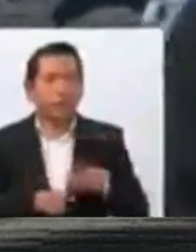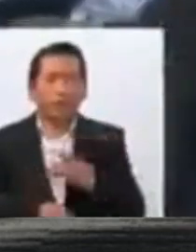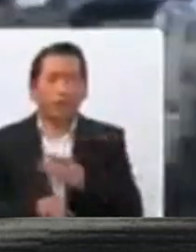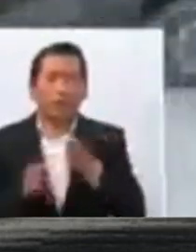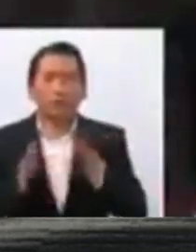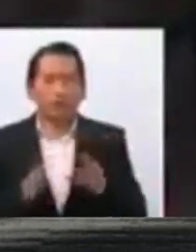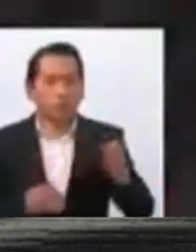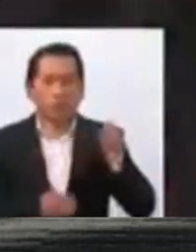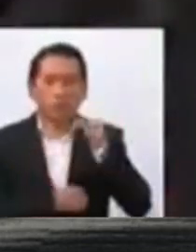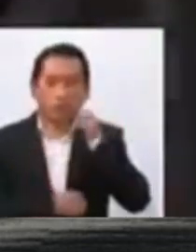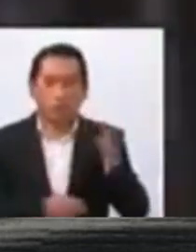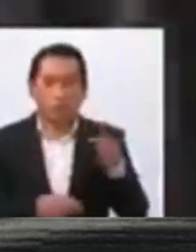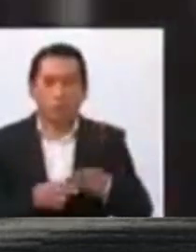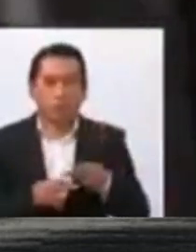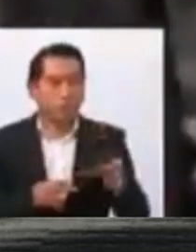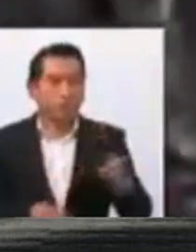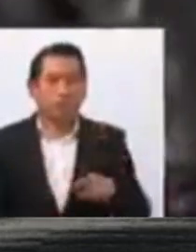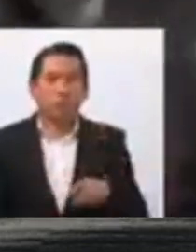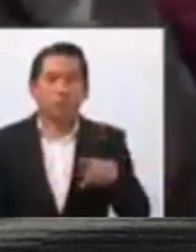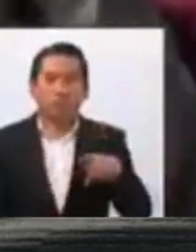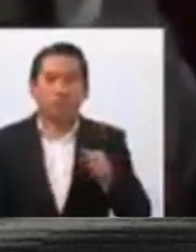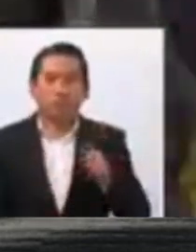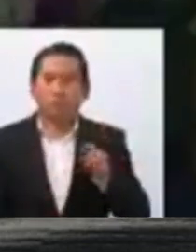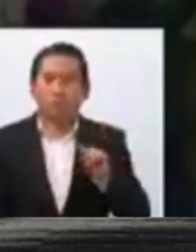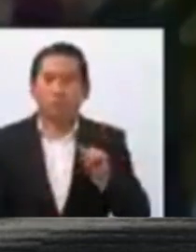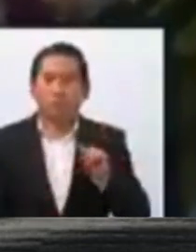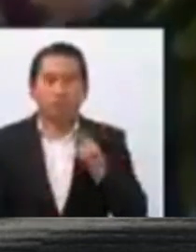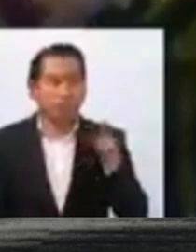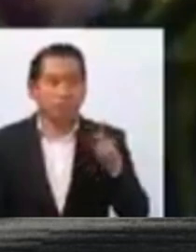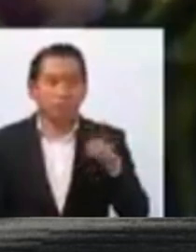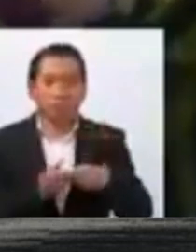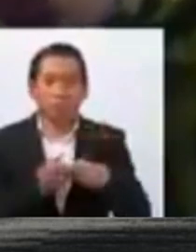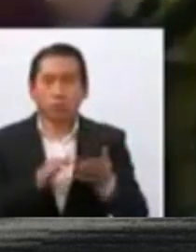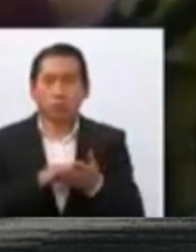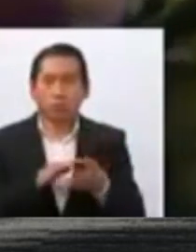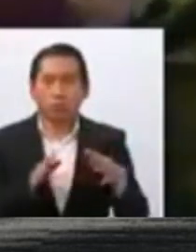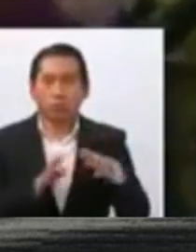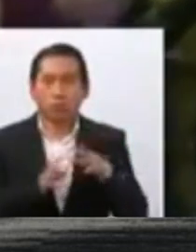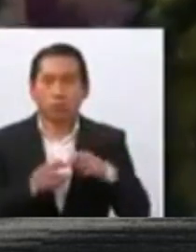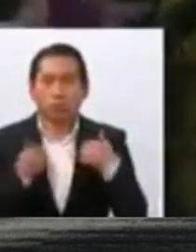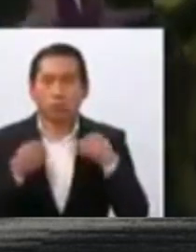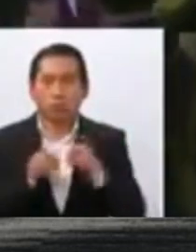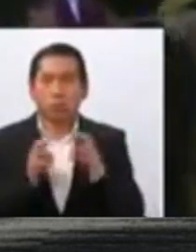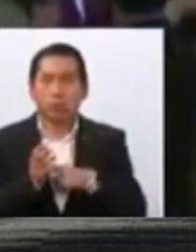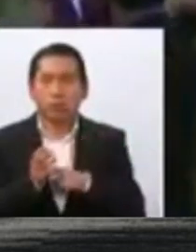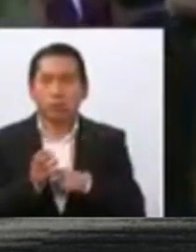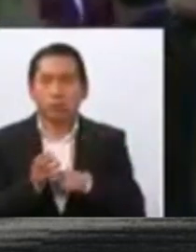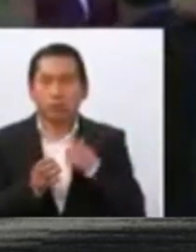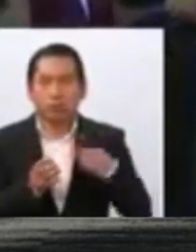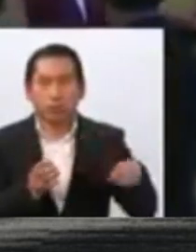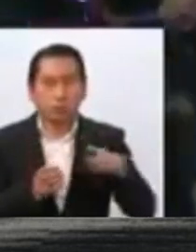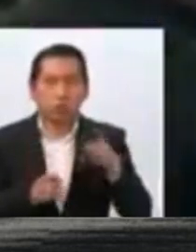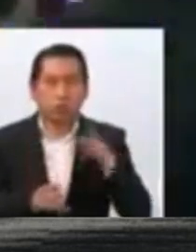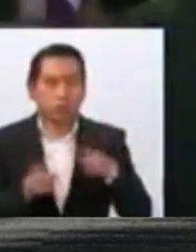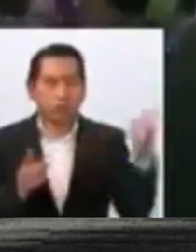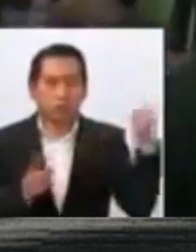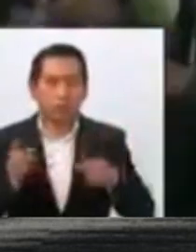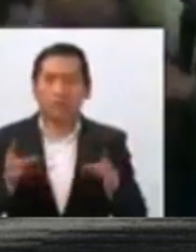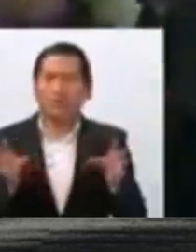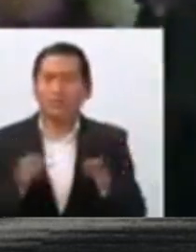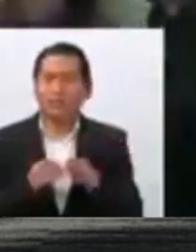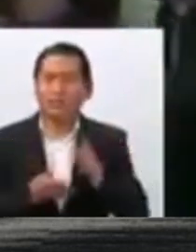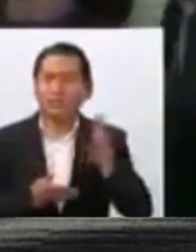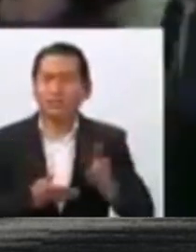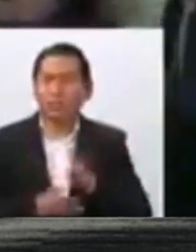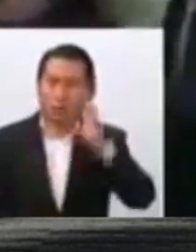al Socialismo, Lidia Patti, por presuntos delitos de conspiración, sedición y terrorismo, contó que los asistentes a la reunión de la